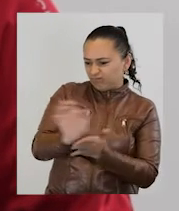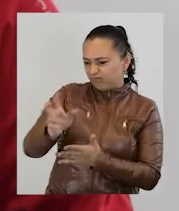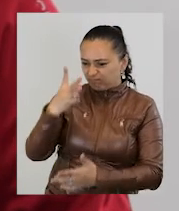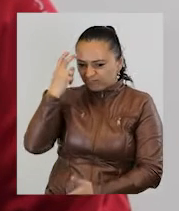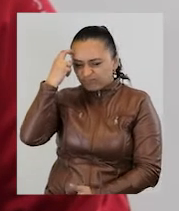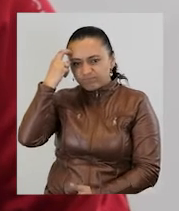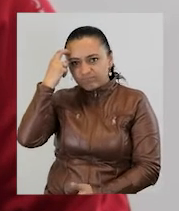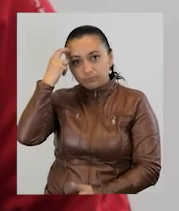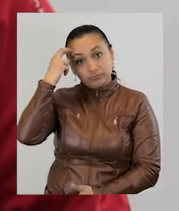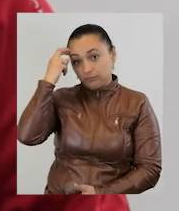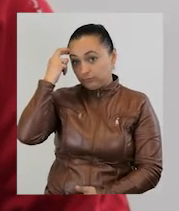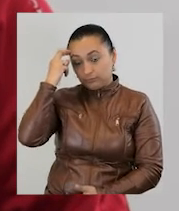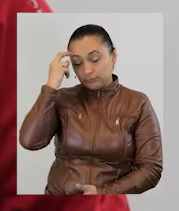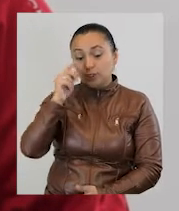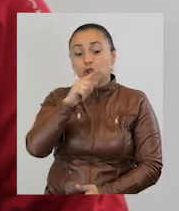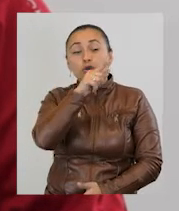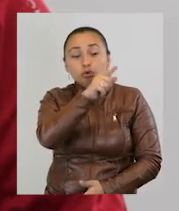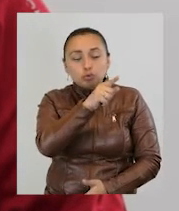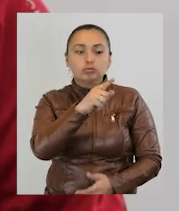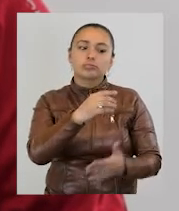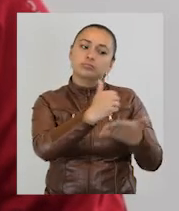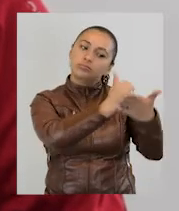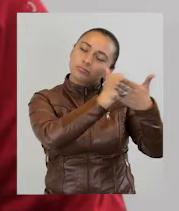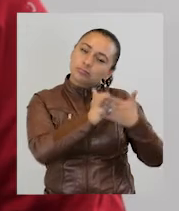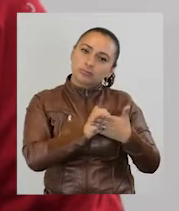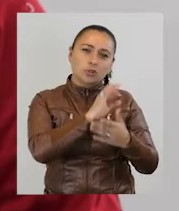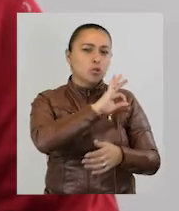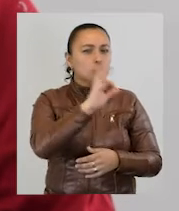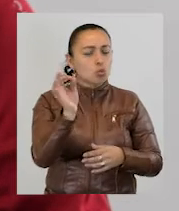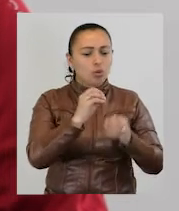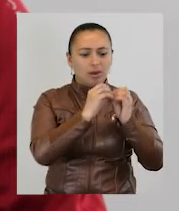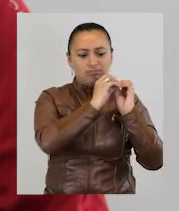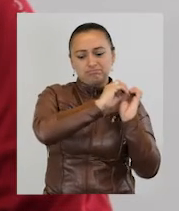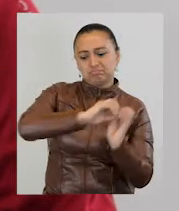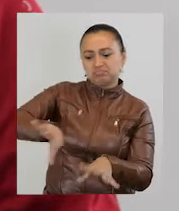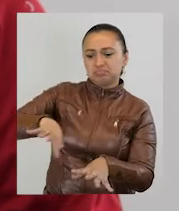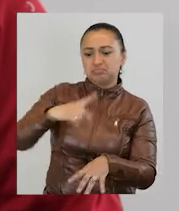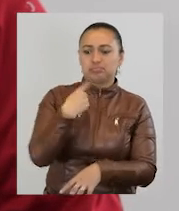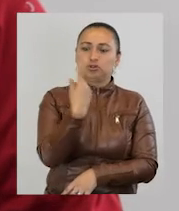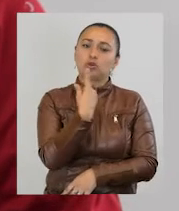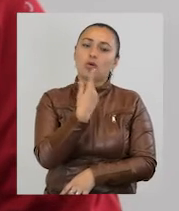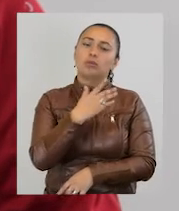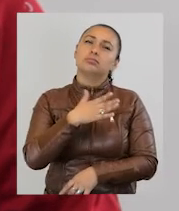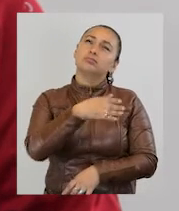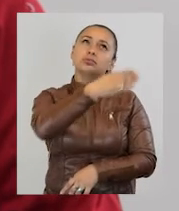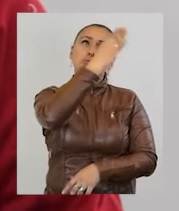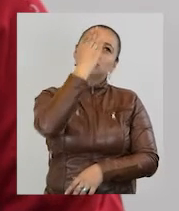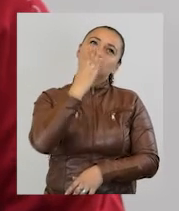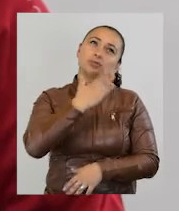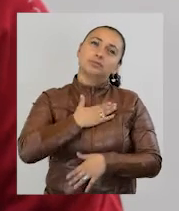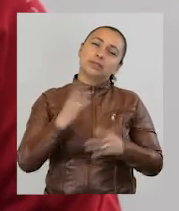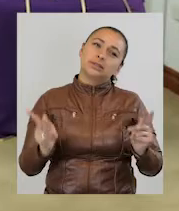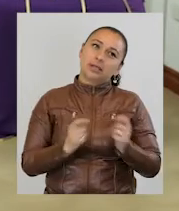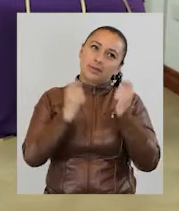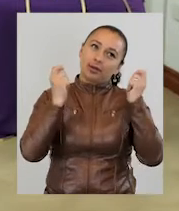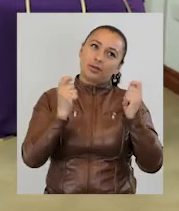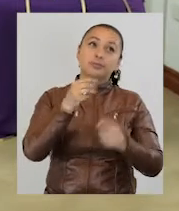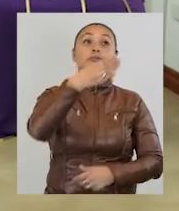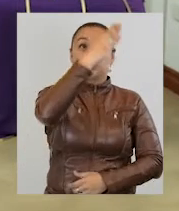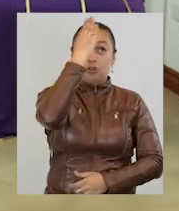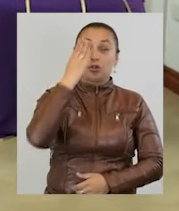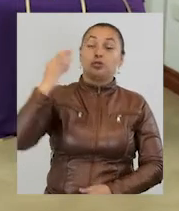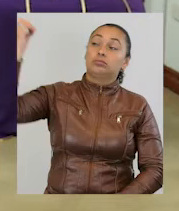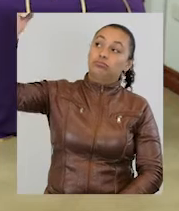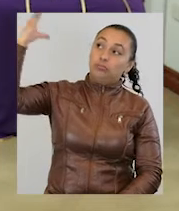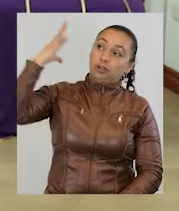a tu siervo. Tú eres mi único auxilio. No me abandones ni me dejes solo, Dios y Salvador mío.